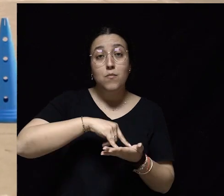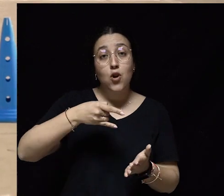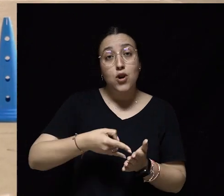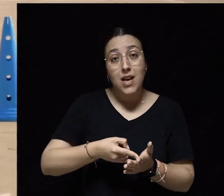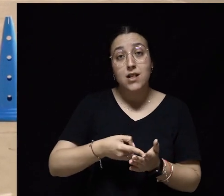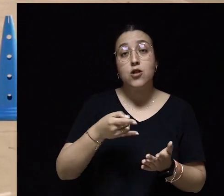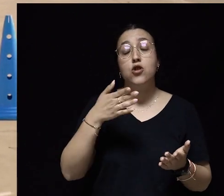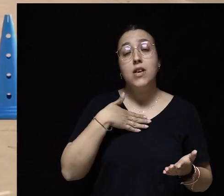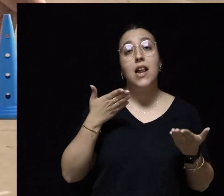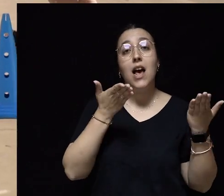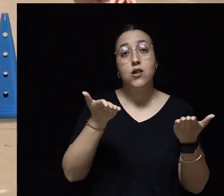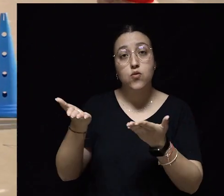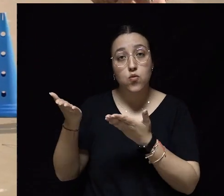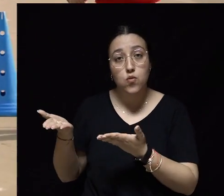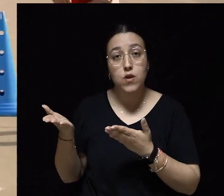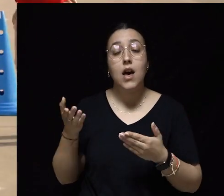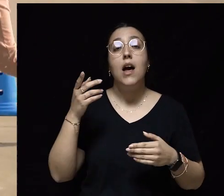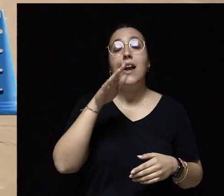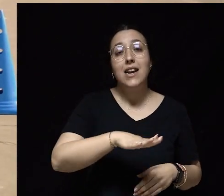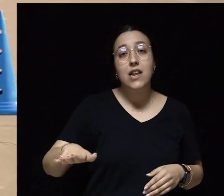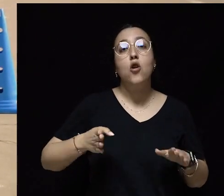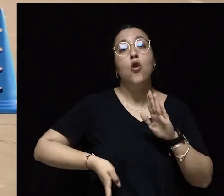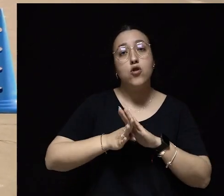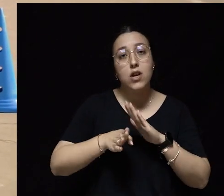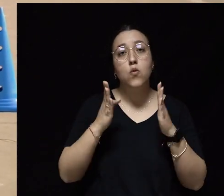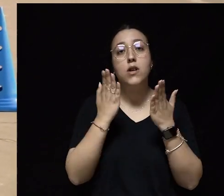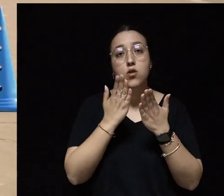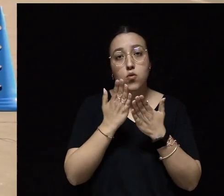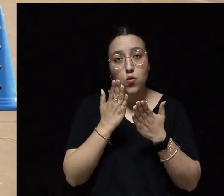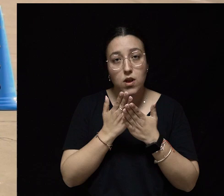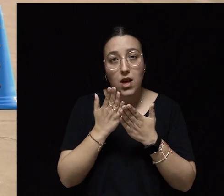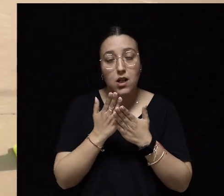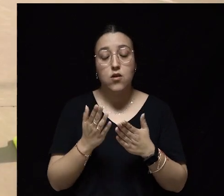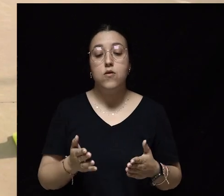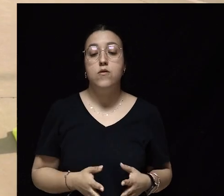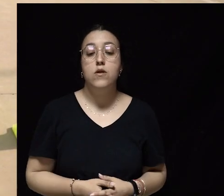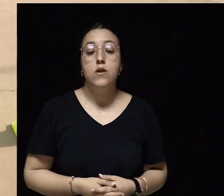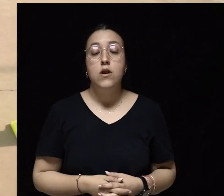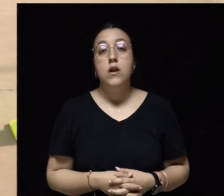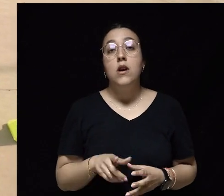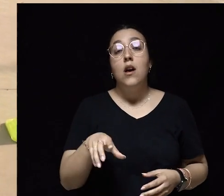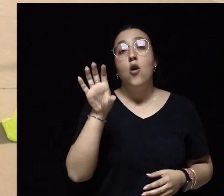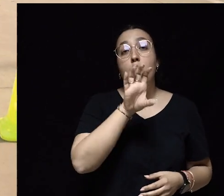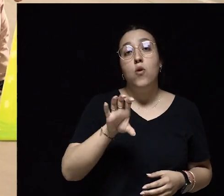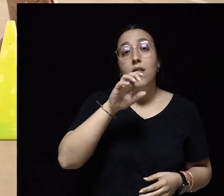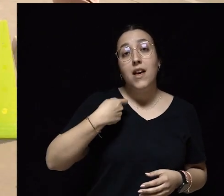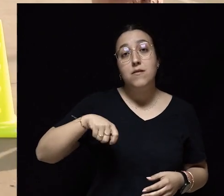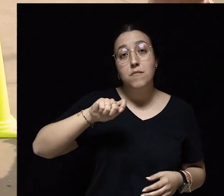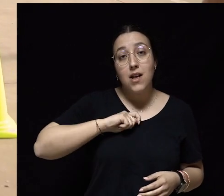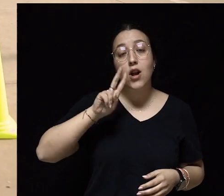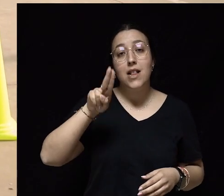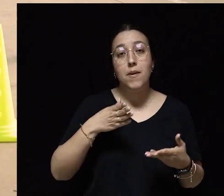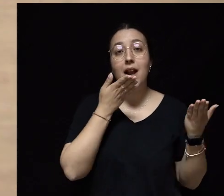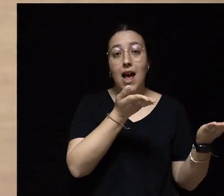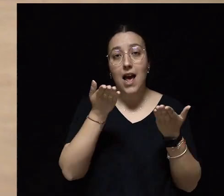de rescate para las personas y para el planeta. En el seno de la comunidad gitana española, algunos de los planteamientos del